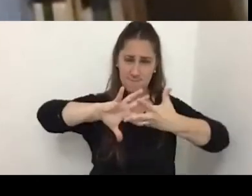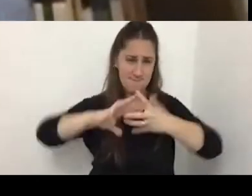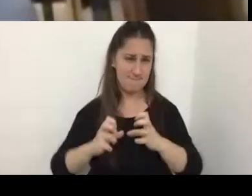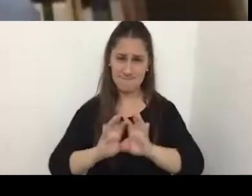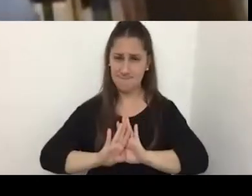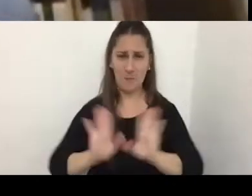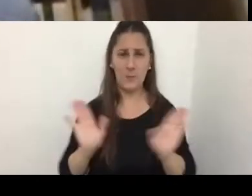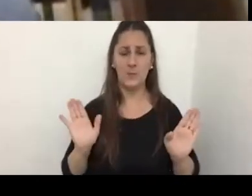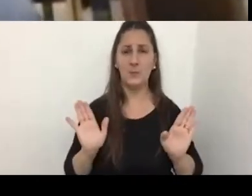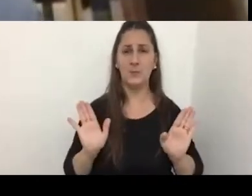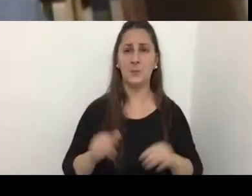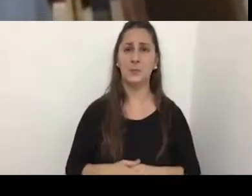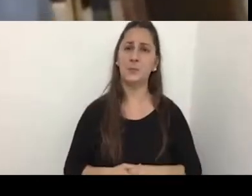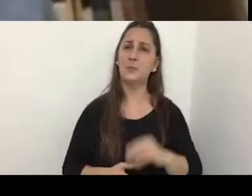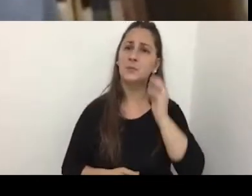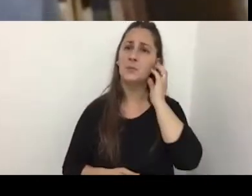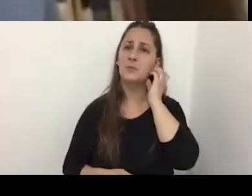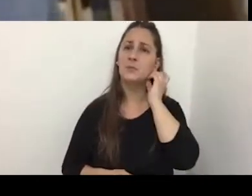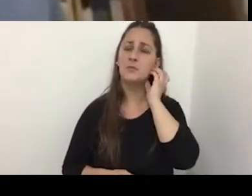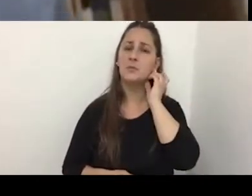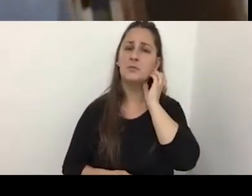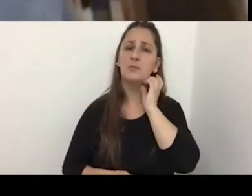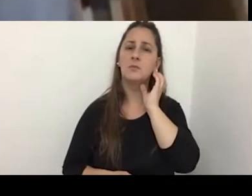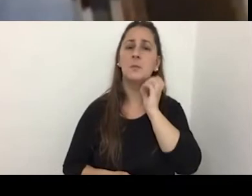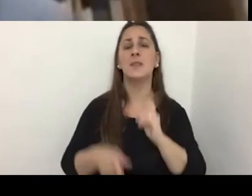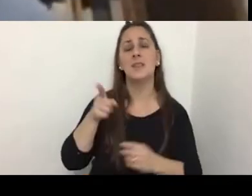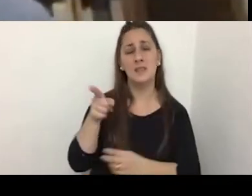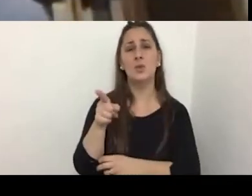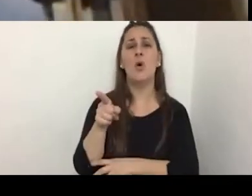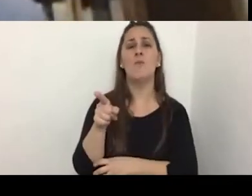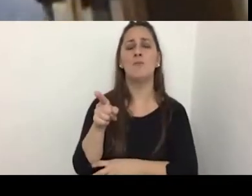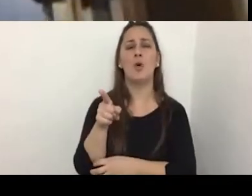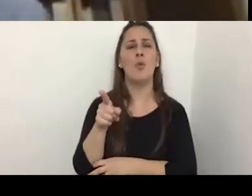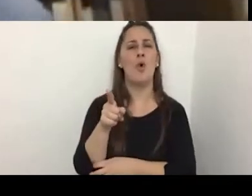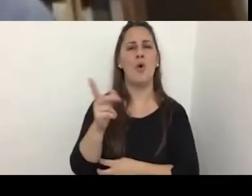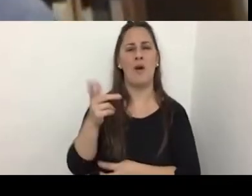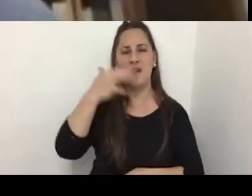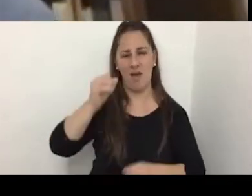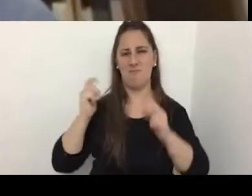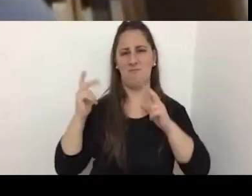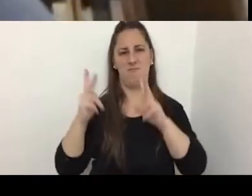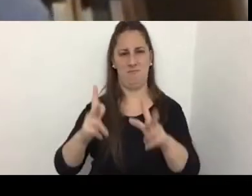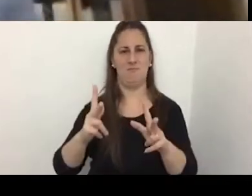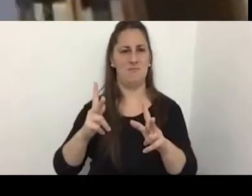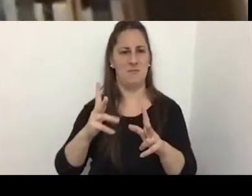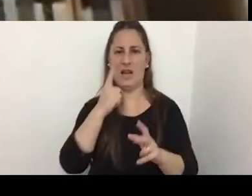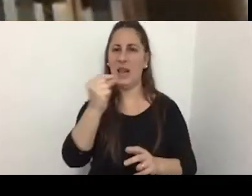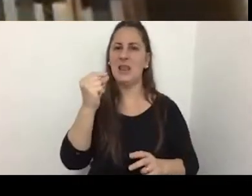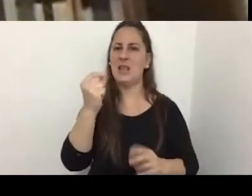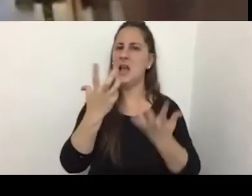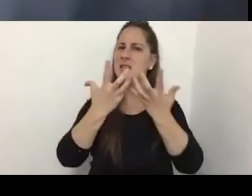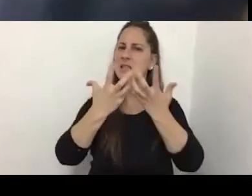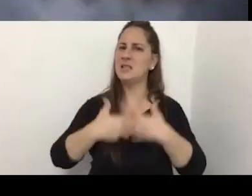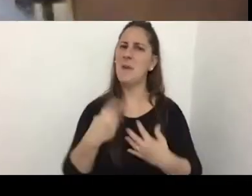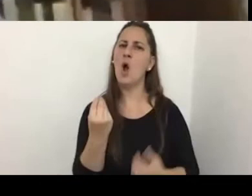Y en eso es una crítica directa a cómo está funcionando el sistema. Por eso le terminan